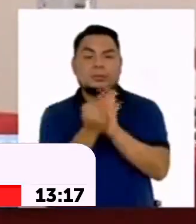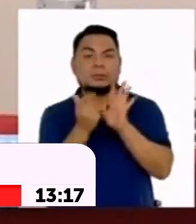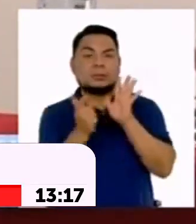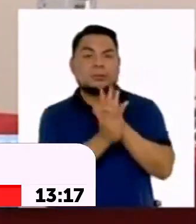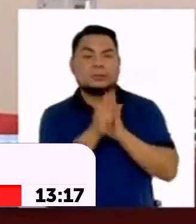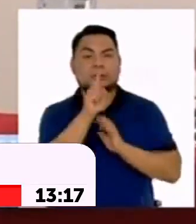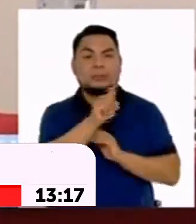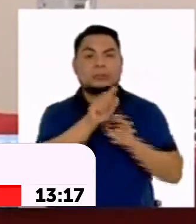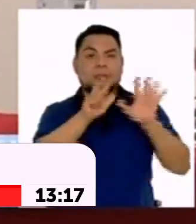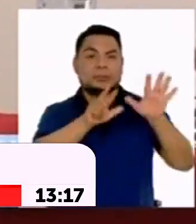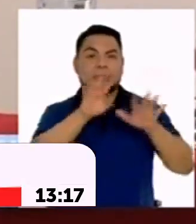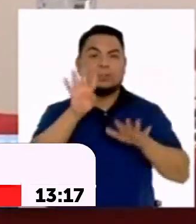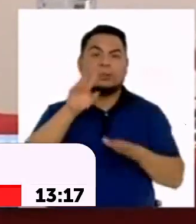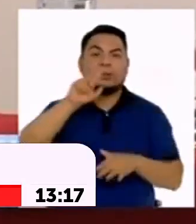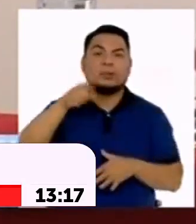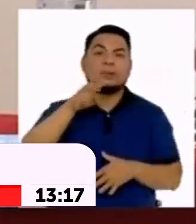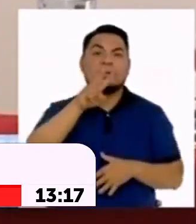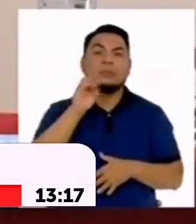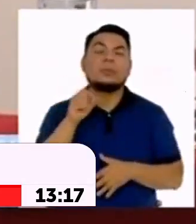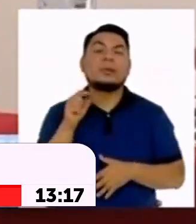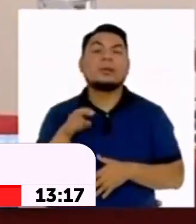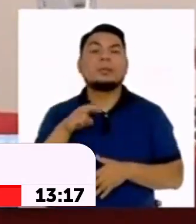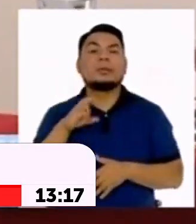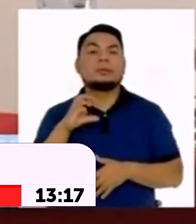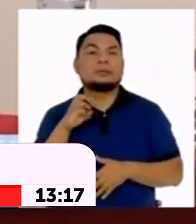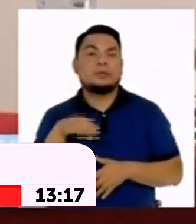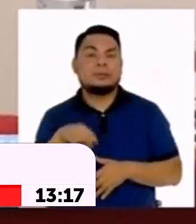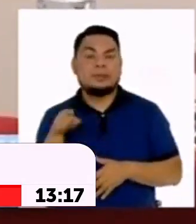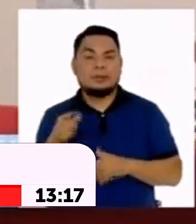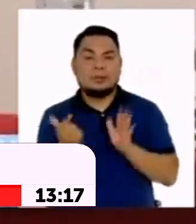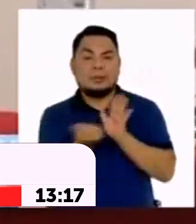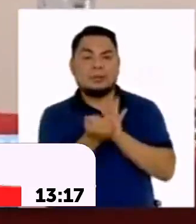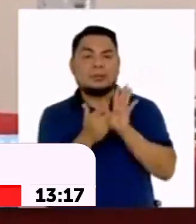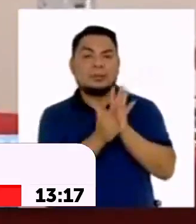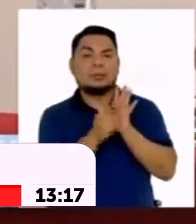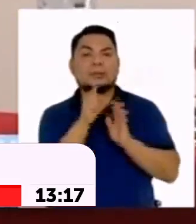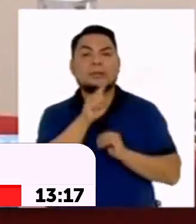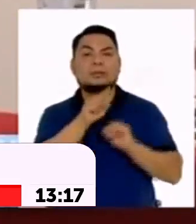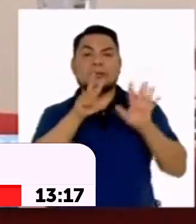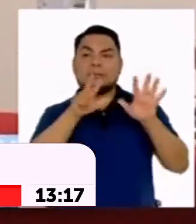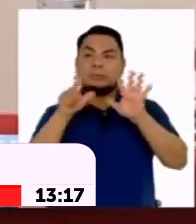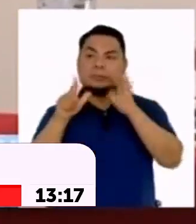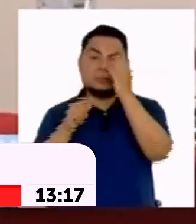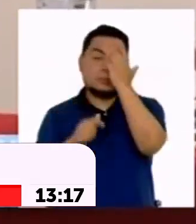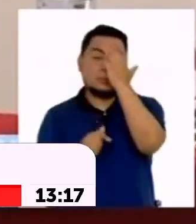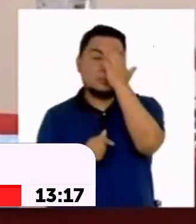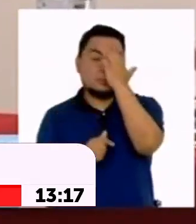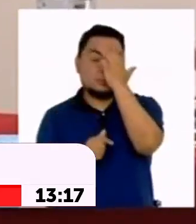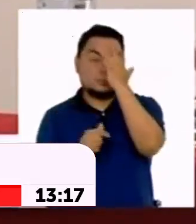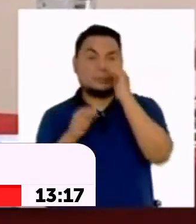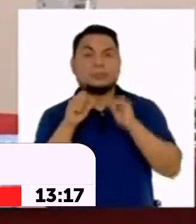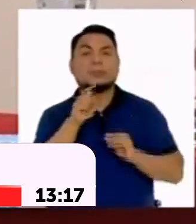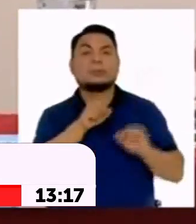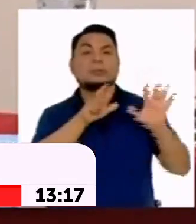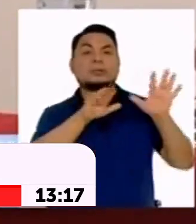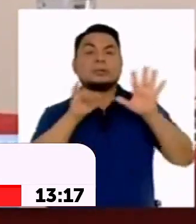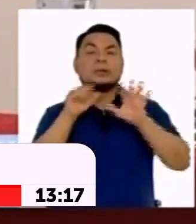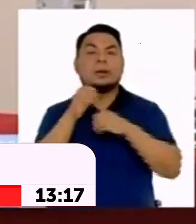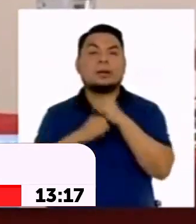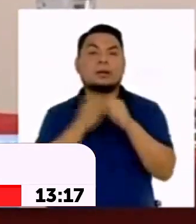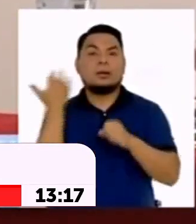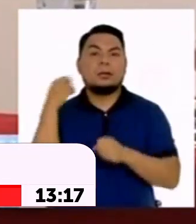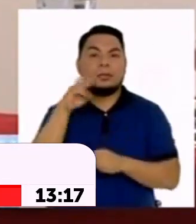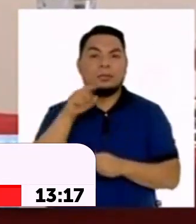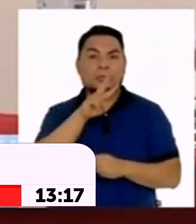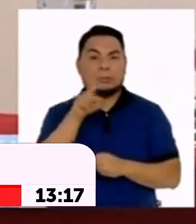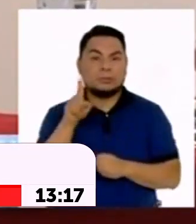Supremo 184-2020 de PCM y al Decreto Supremo 186 del año